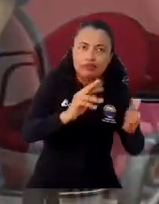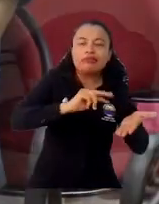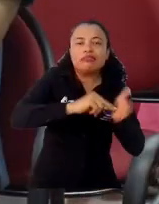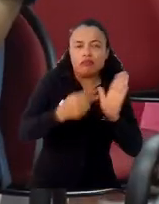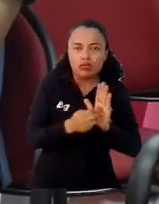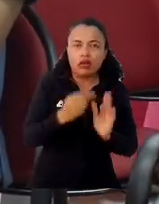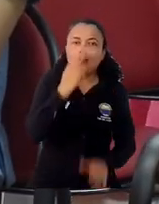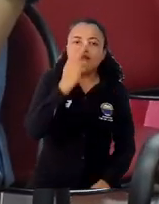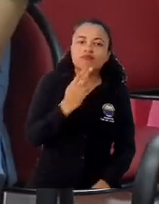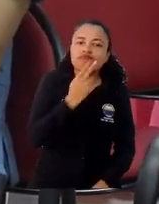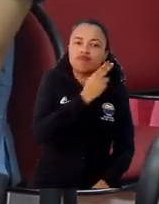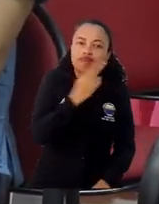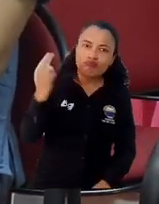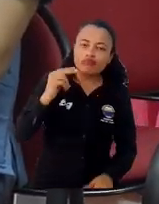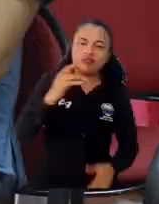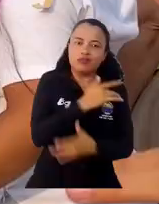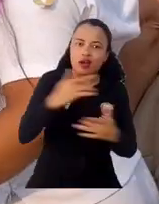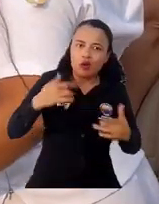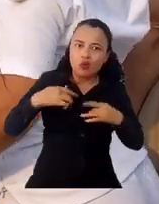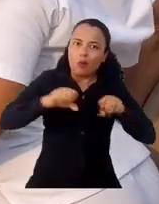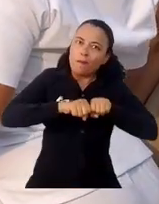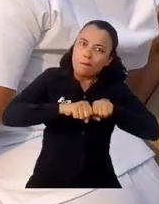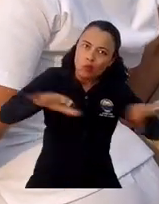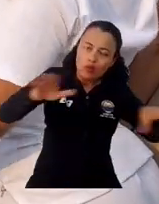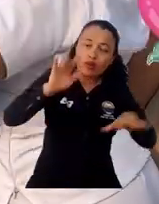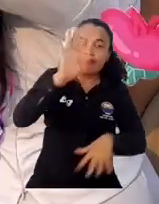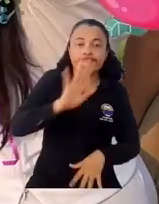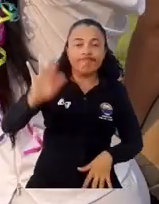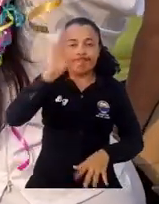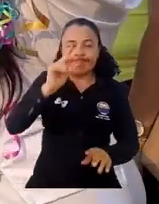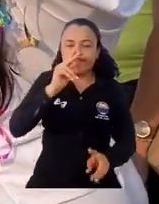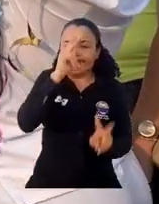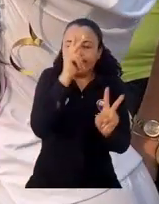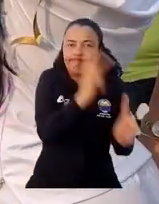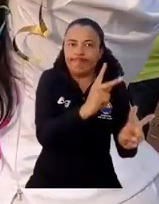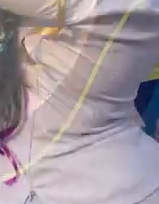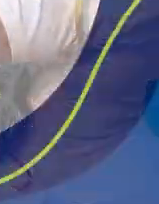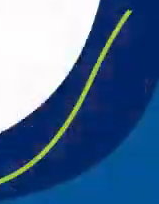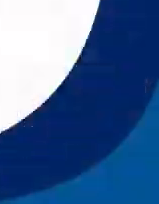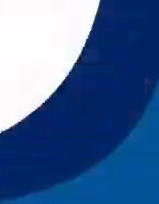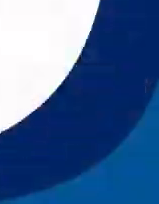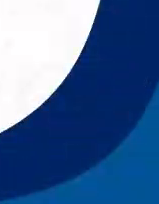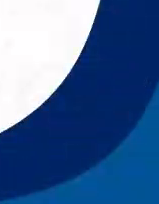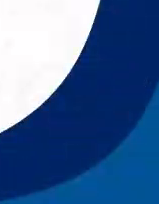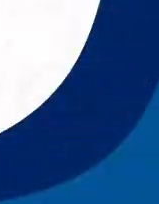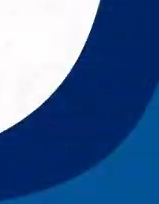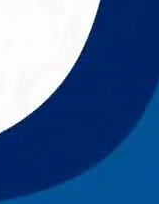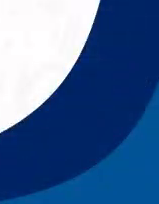orientación, demostrando así un alto compromiso con la salud pública de la ciudad y el departamento.